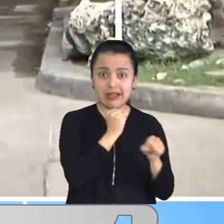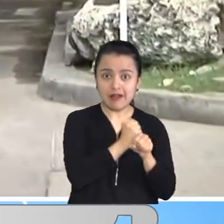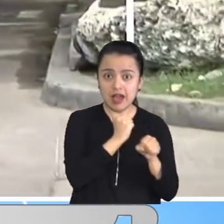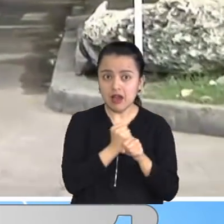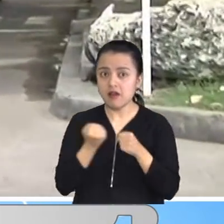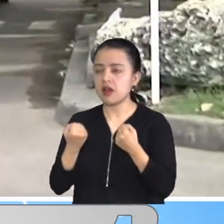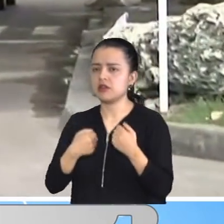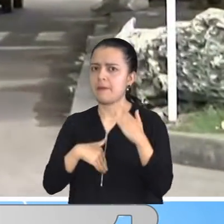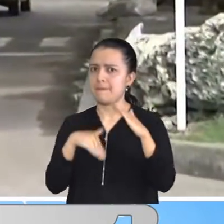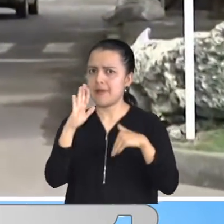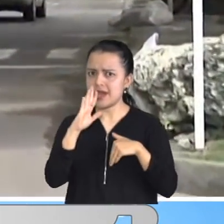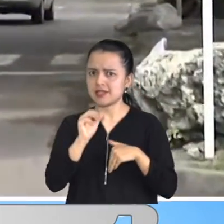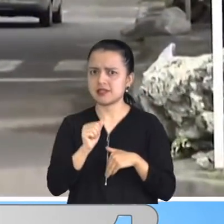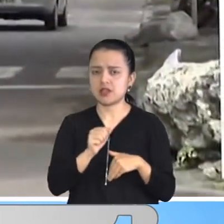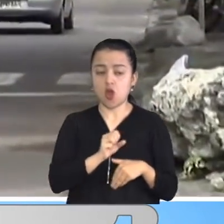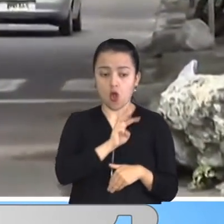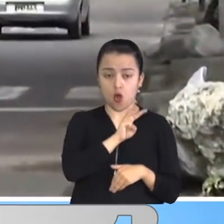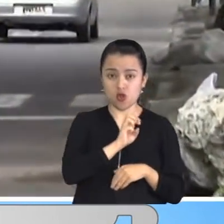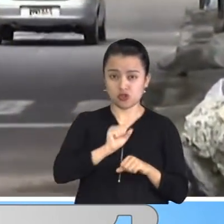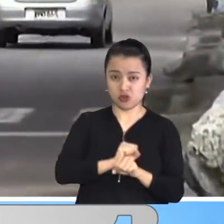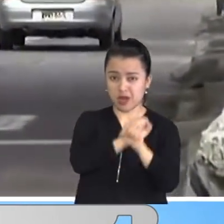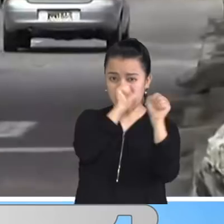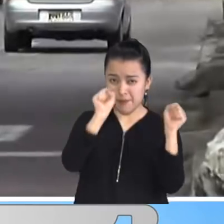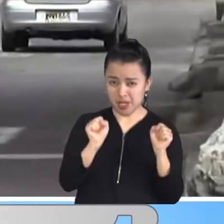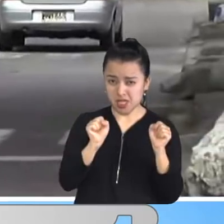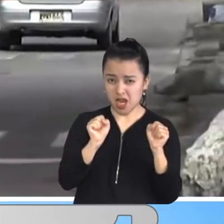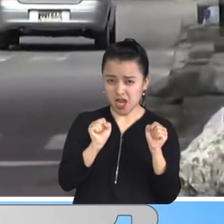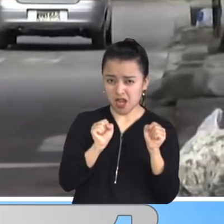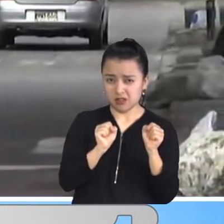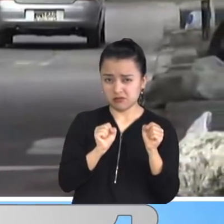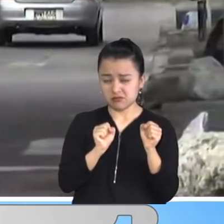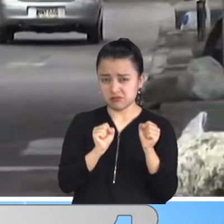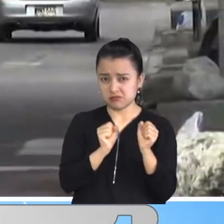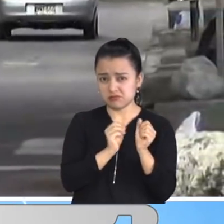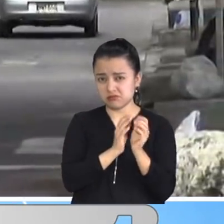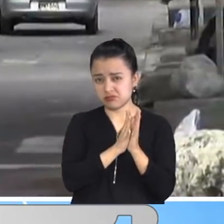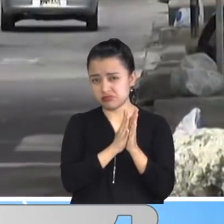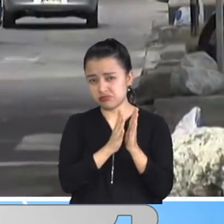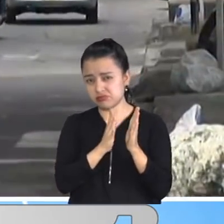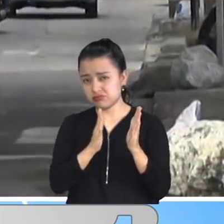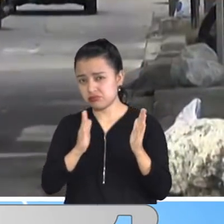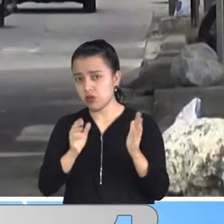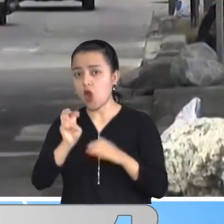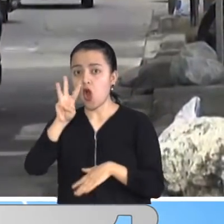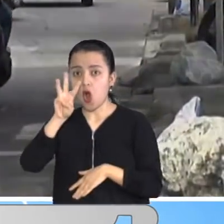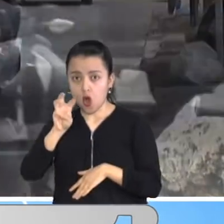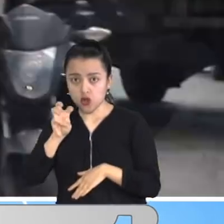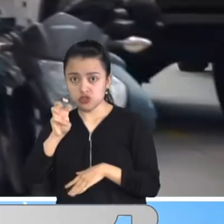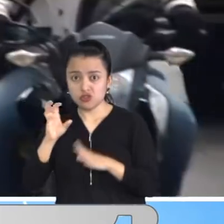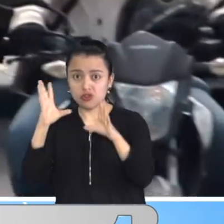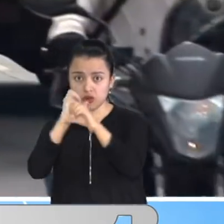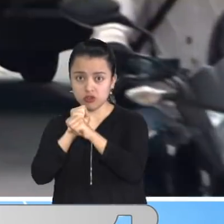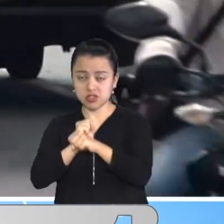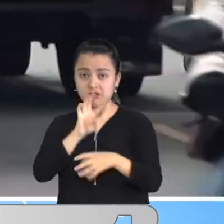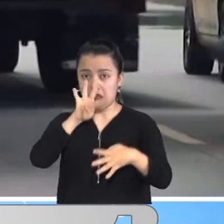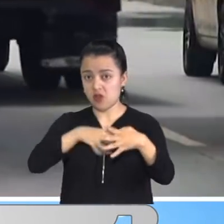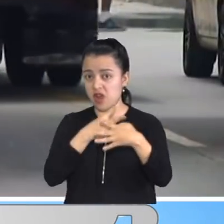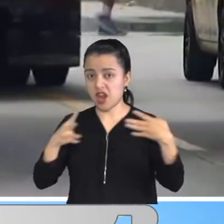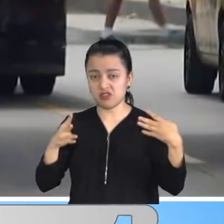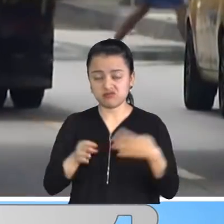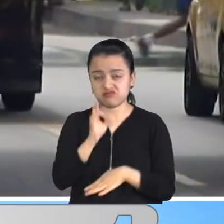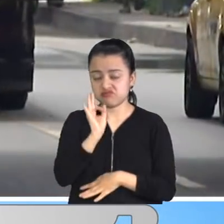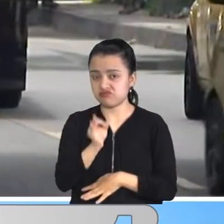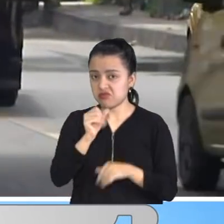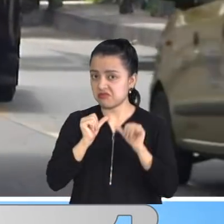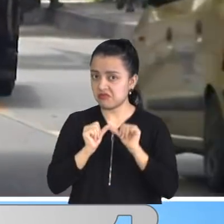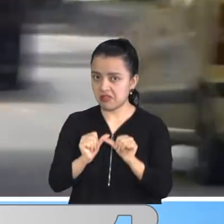más de 12 horas, desde las 8 de la mañana hasta pasadas las 8 de la noche, trabajaba como domiciliario. Anoche, en una calle del